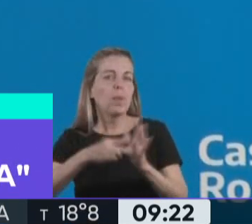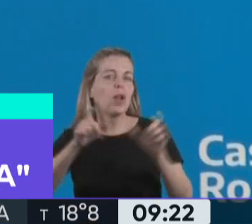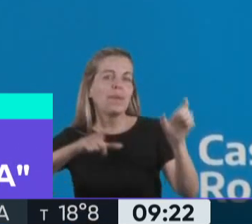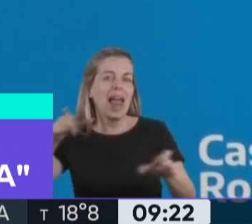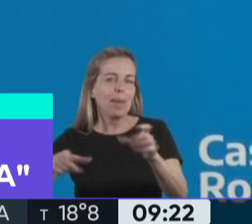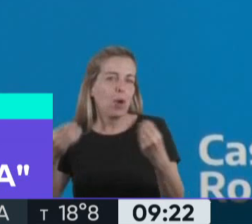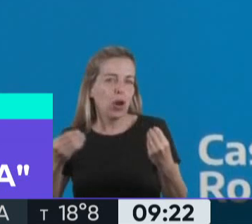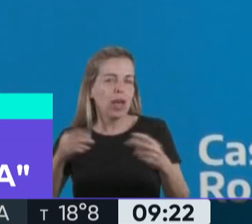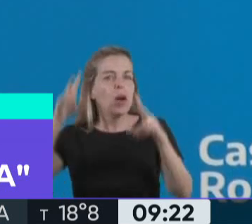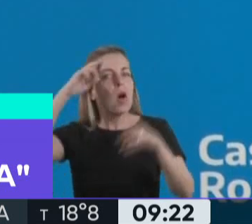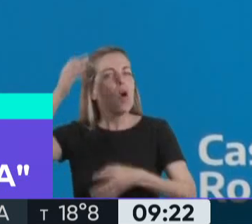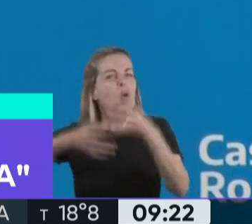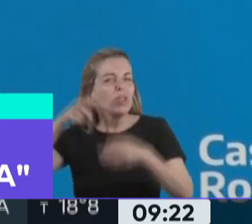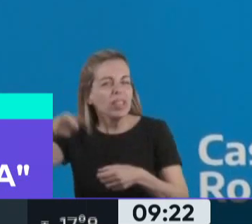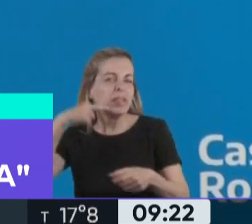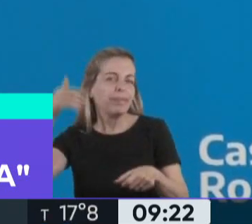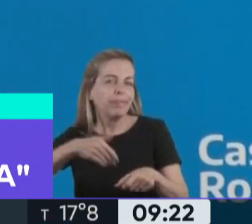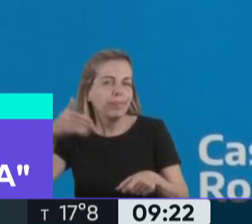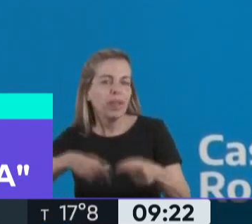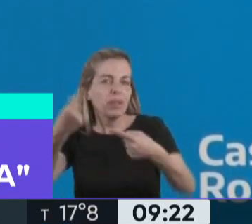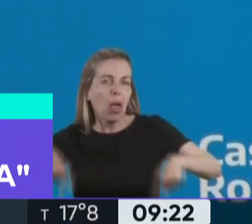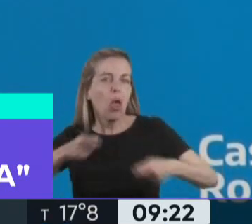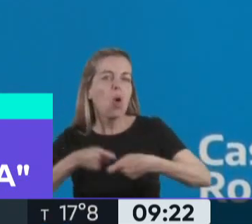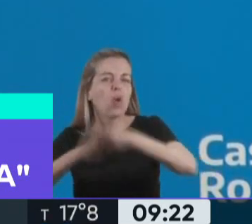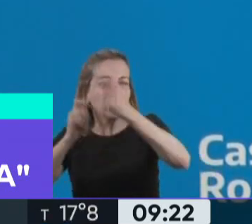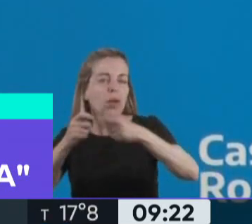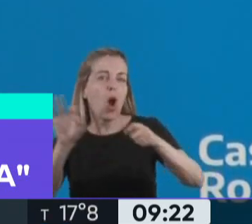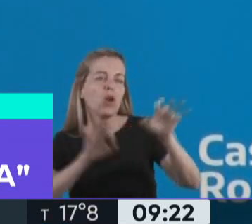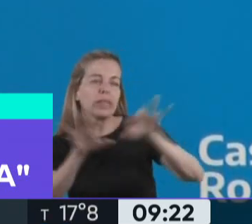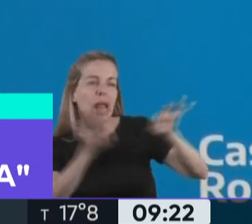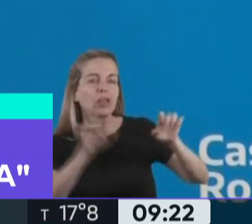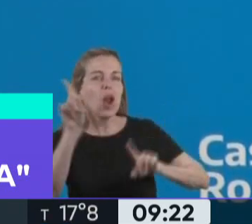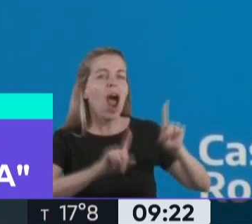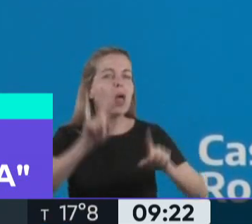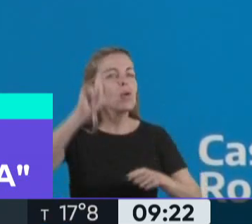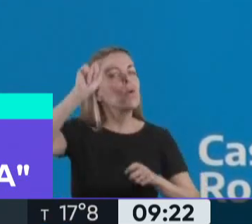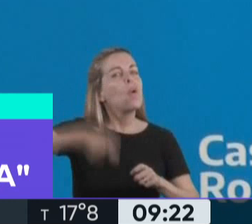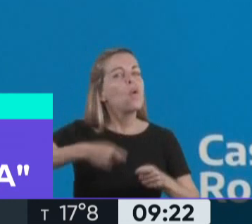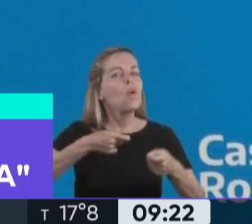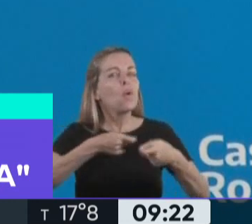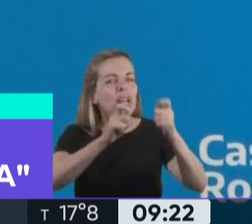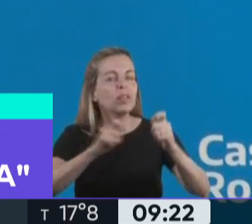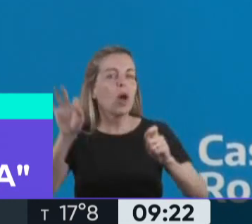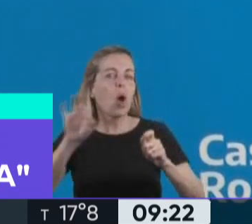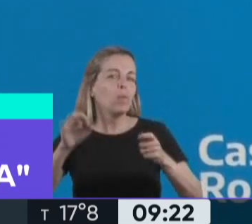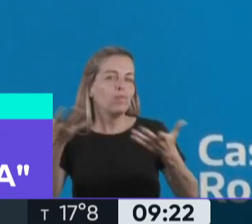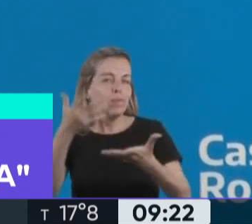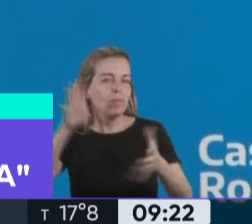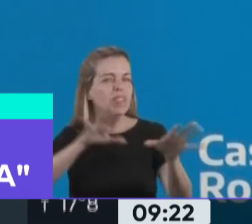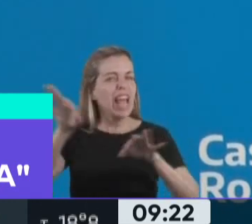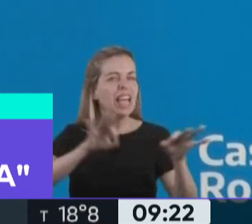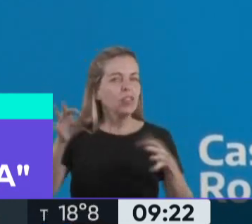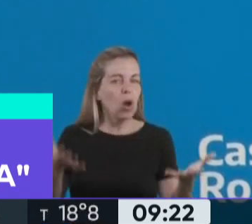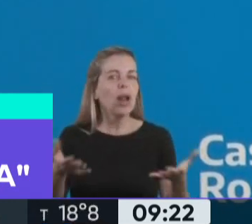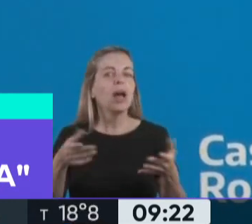porque justicia que tiene morosidad en las causas, que tiene arbitrariedad en qué causas elige para fallar, en qué causas llegan a la Corte o en qué causas la Corte falla o en